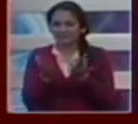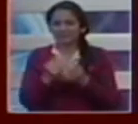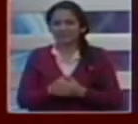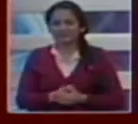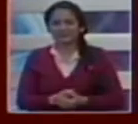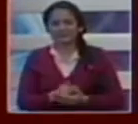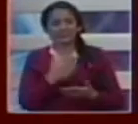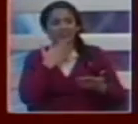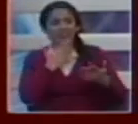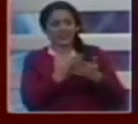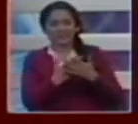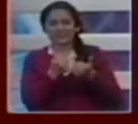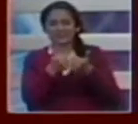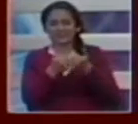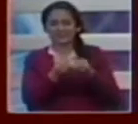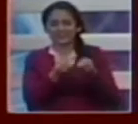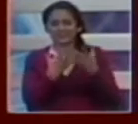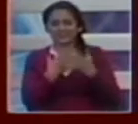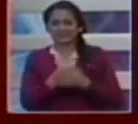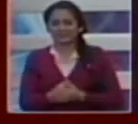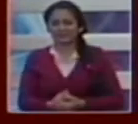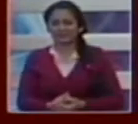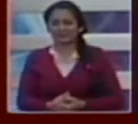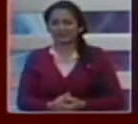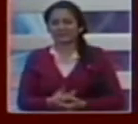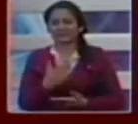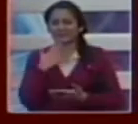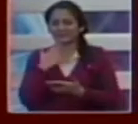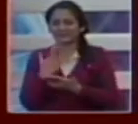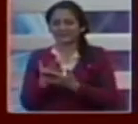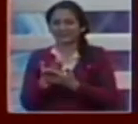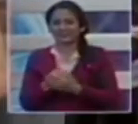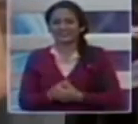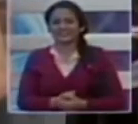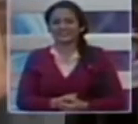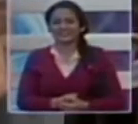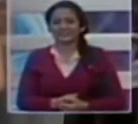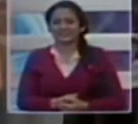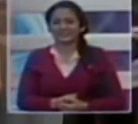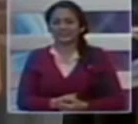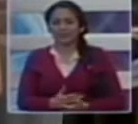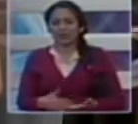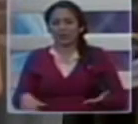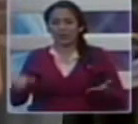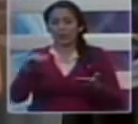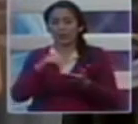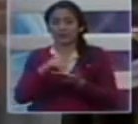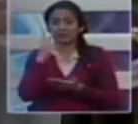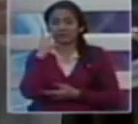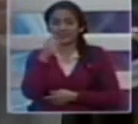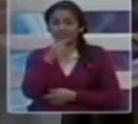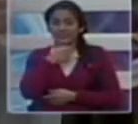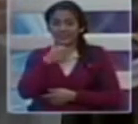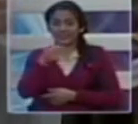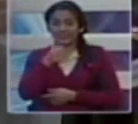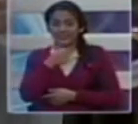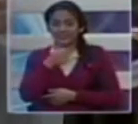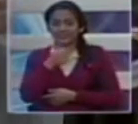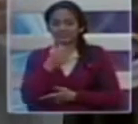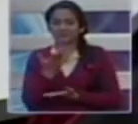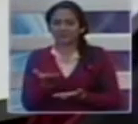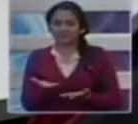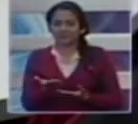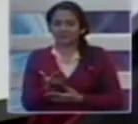y éxitos, ¿eh? Que continúen creciendo y que les vaya muy bien. Muchas gracias. Si ustedes, amigos televidentes, quieren ver nuevamente esta entrevista, los invito